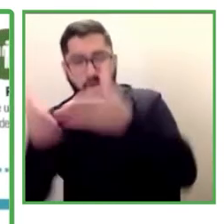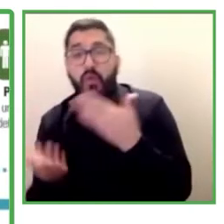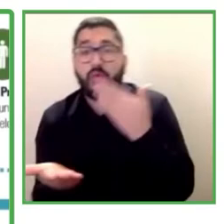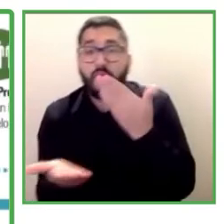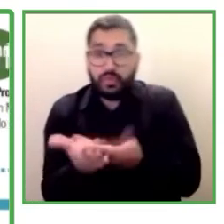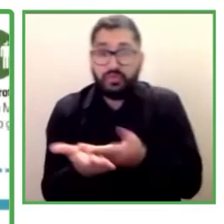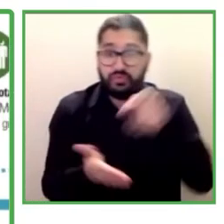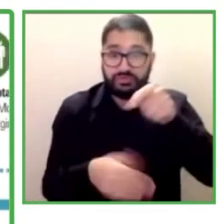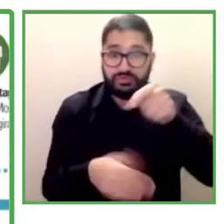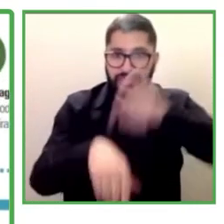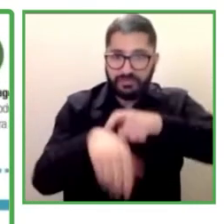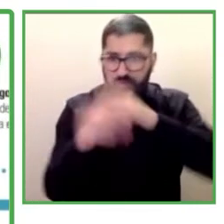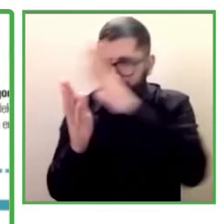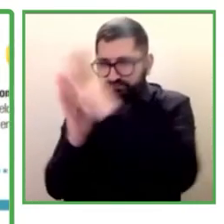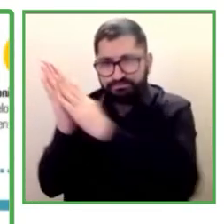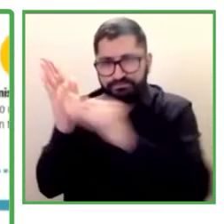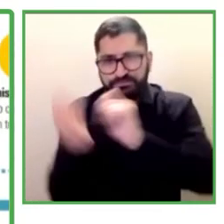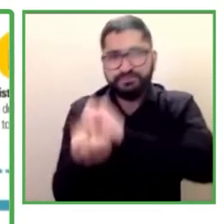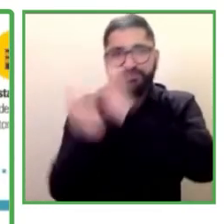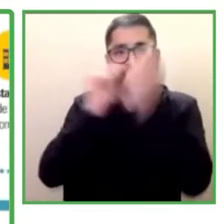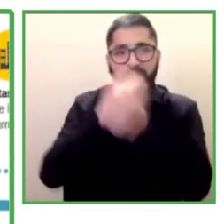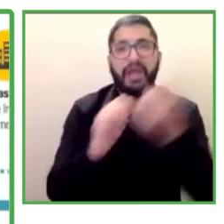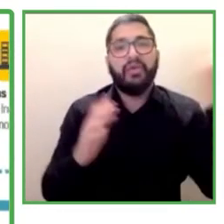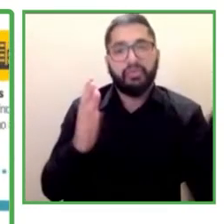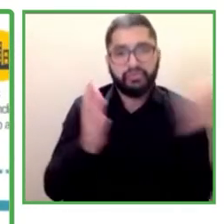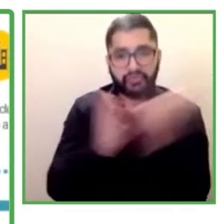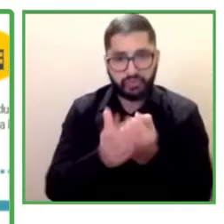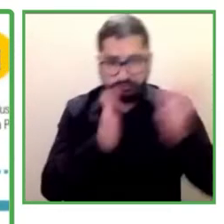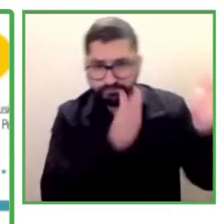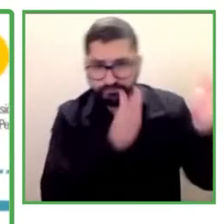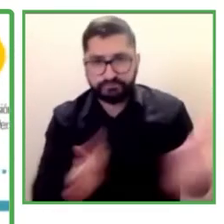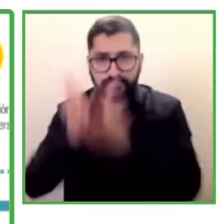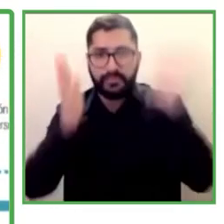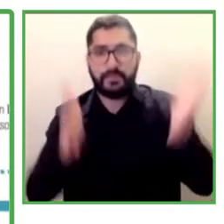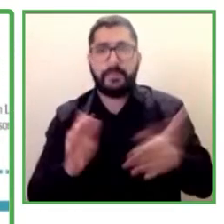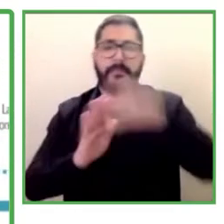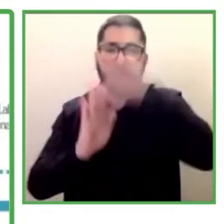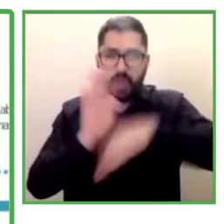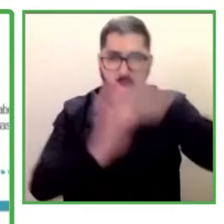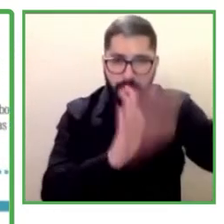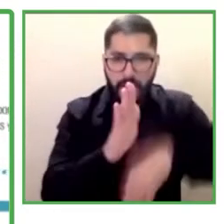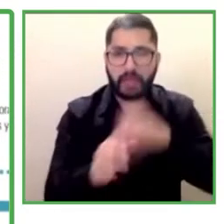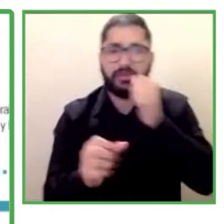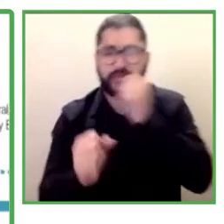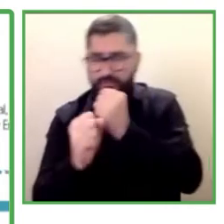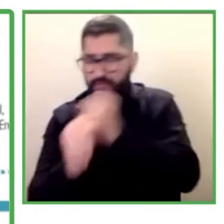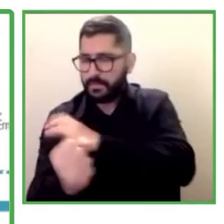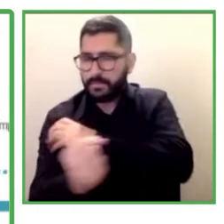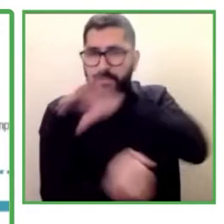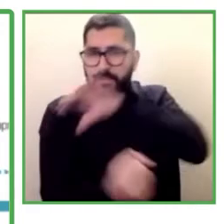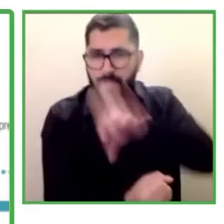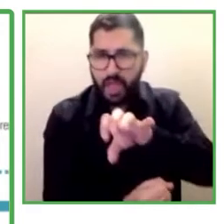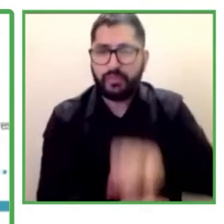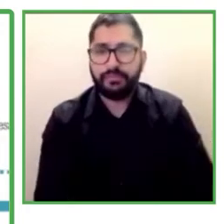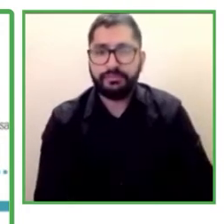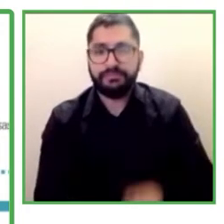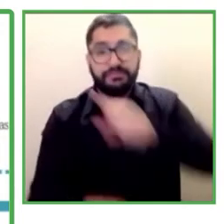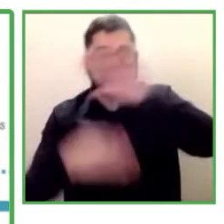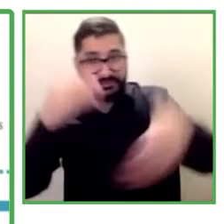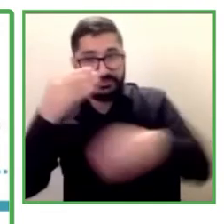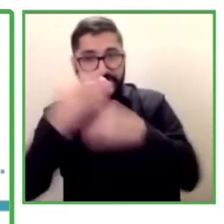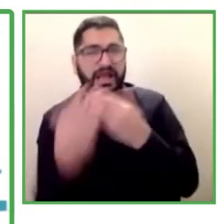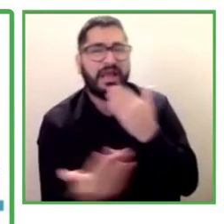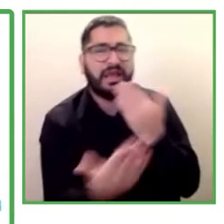de Productividad, el programa ha venido trabajando fuertemente en su implementación, gracias al compromiso conjunto de los diferentes